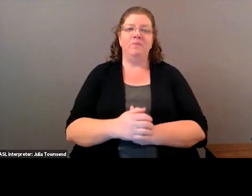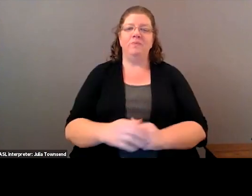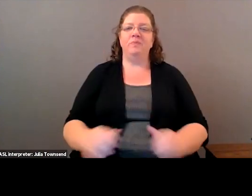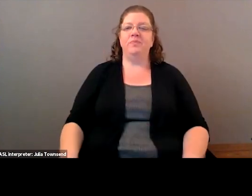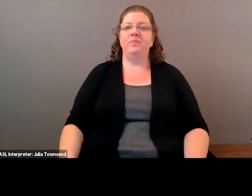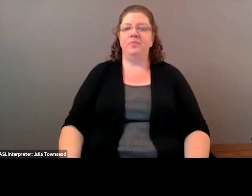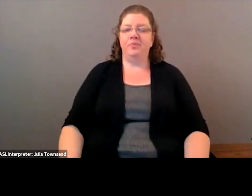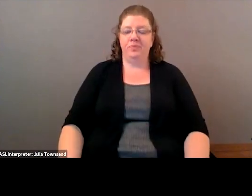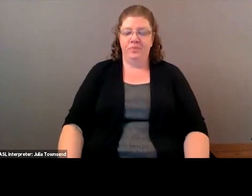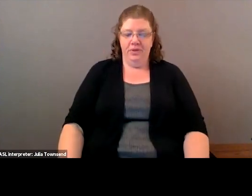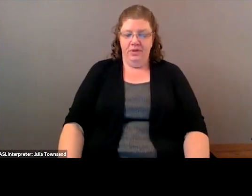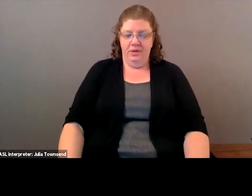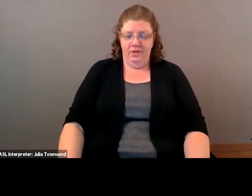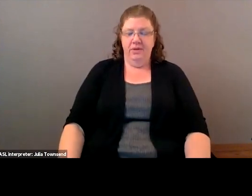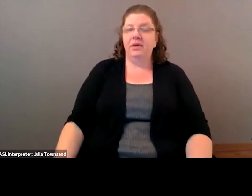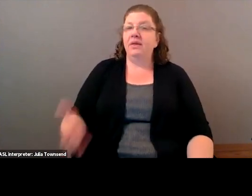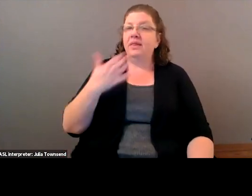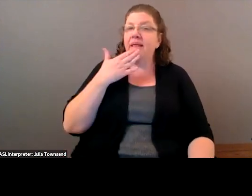Gracias.